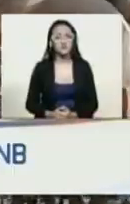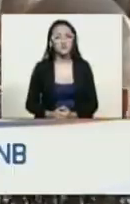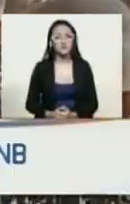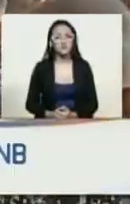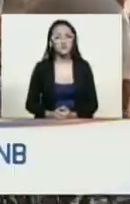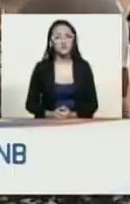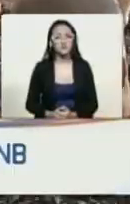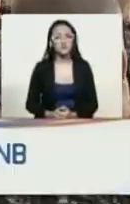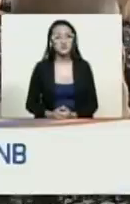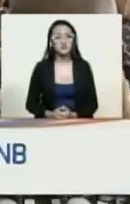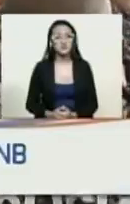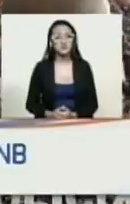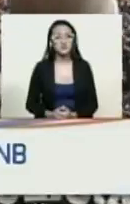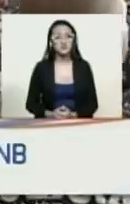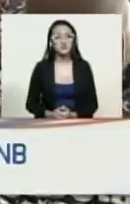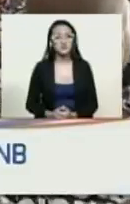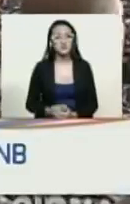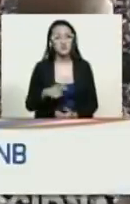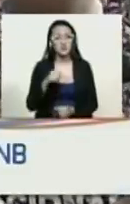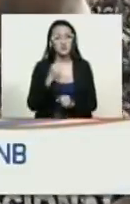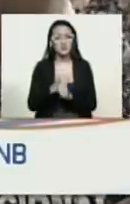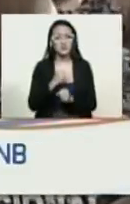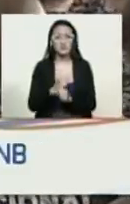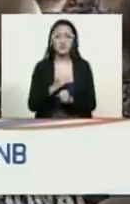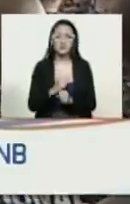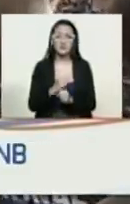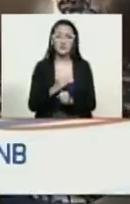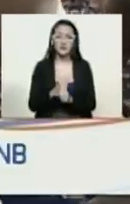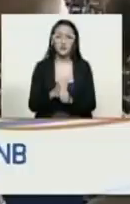Dura. Es una labor